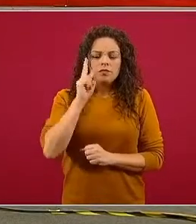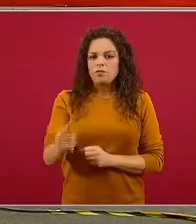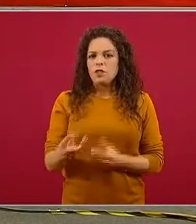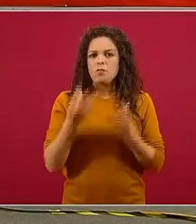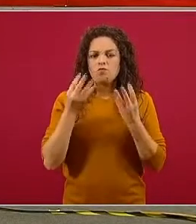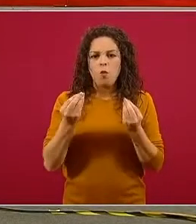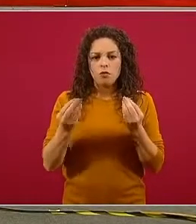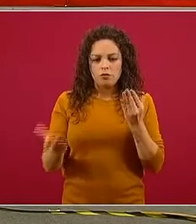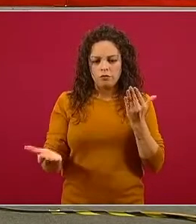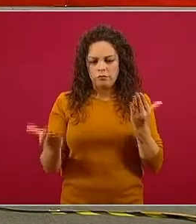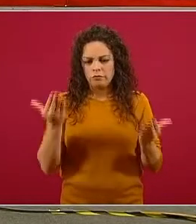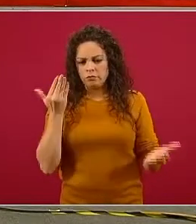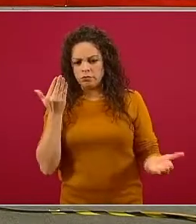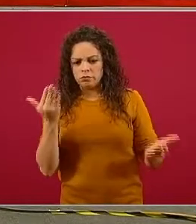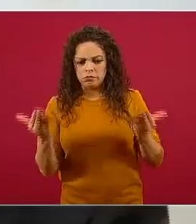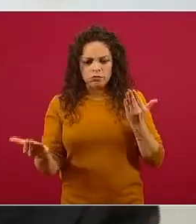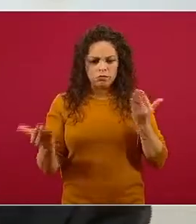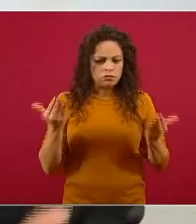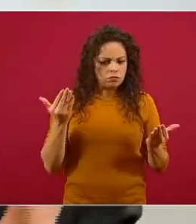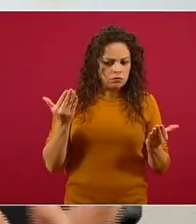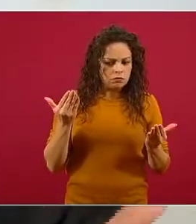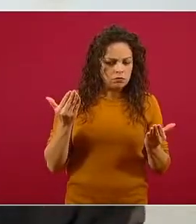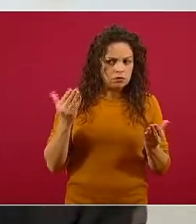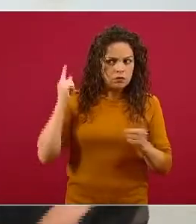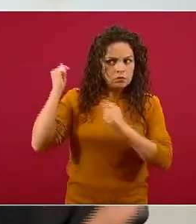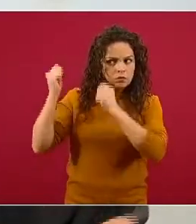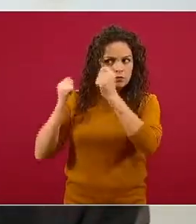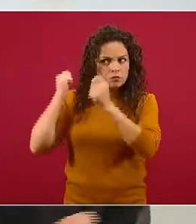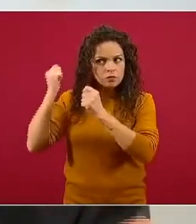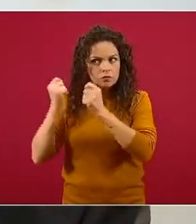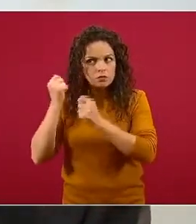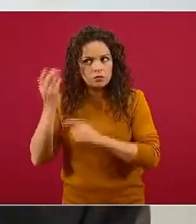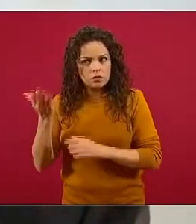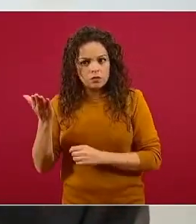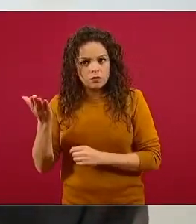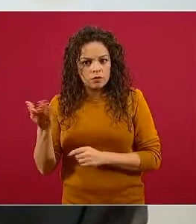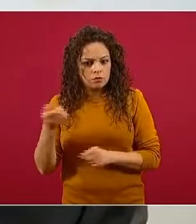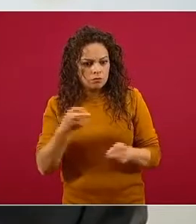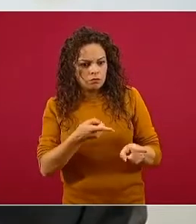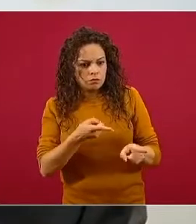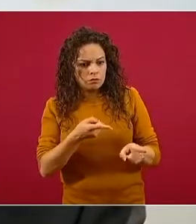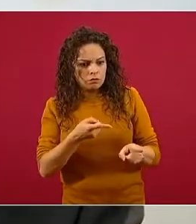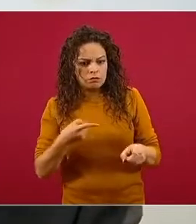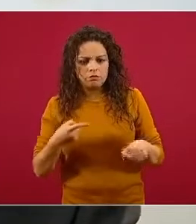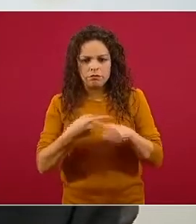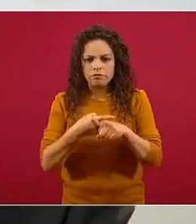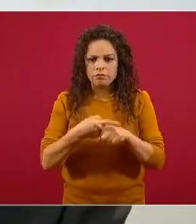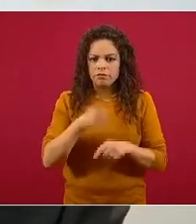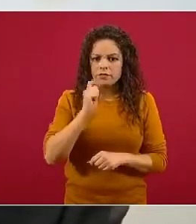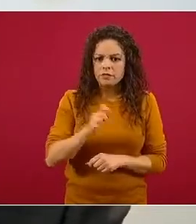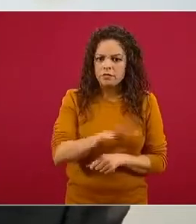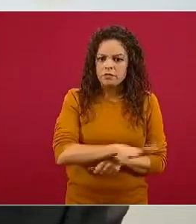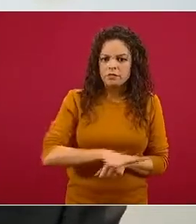contrastes de paraísos turísticos conviviendo con infiernos de